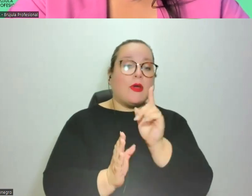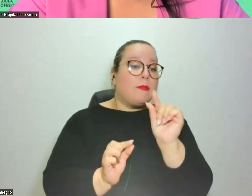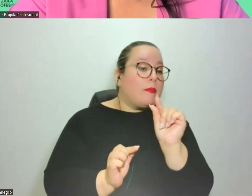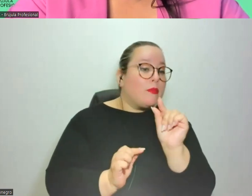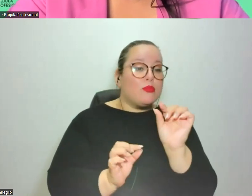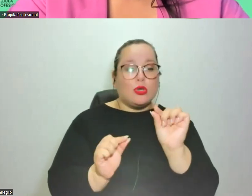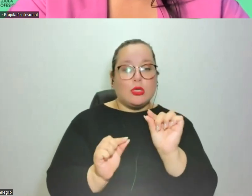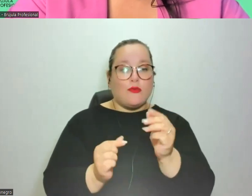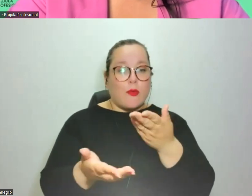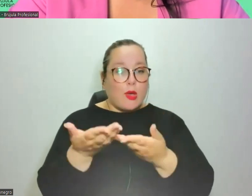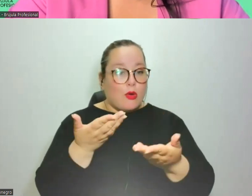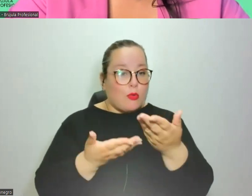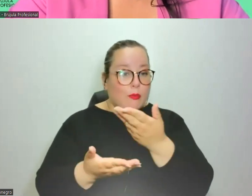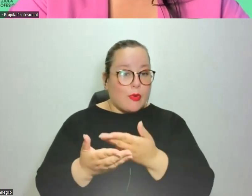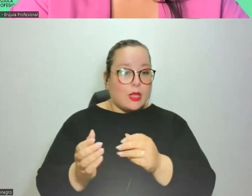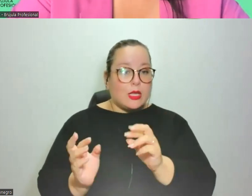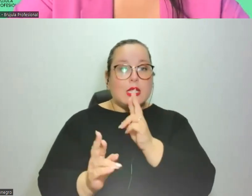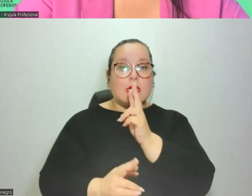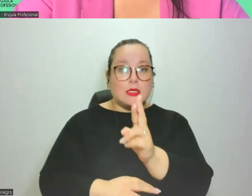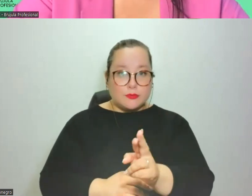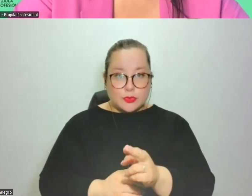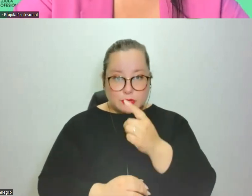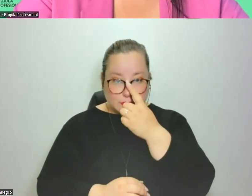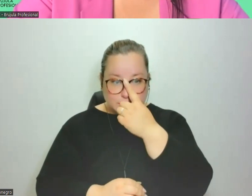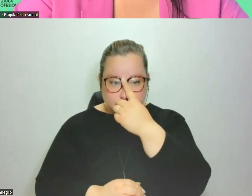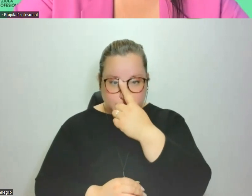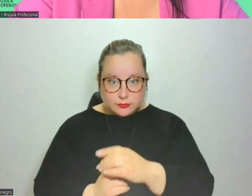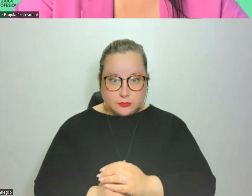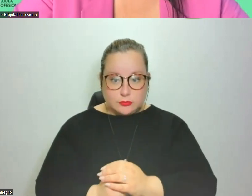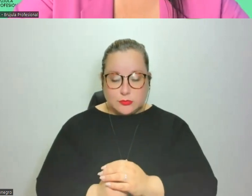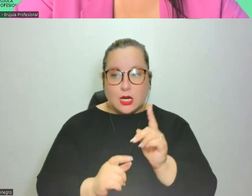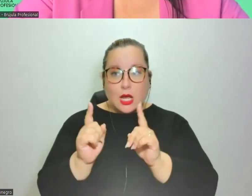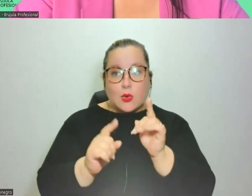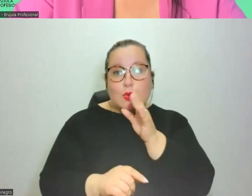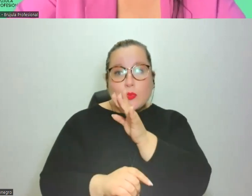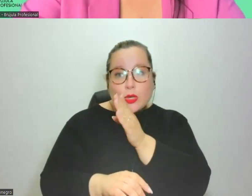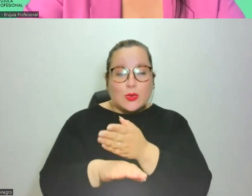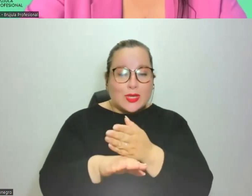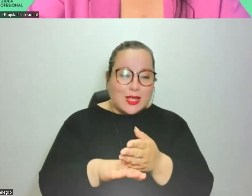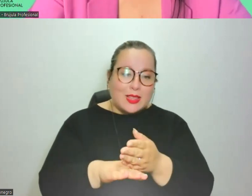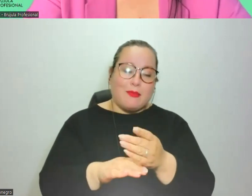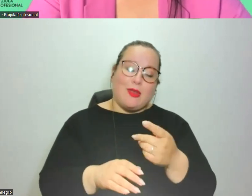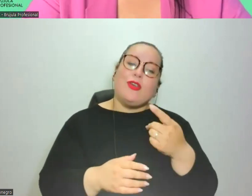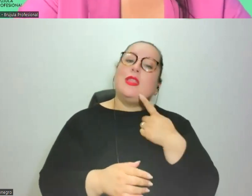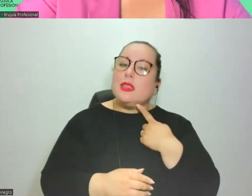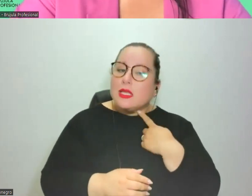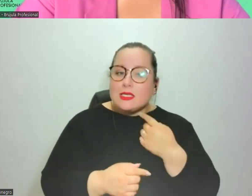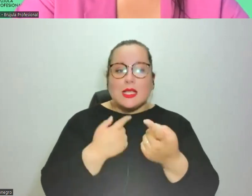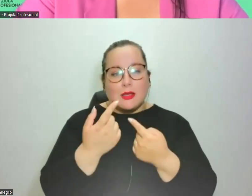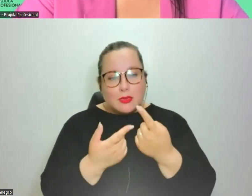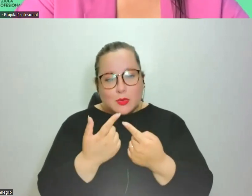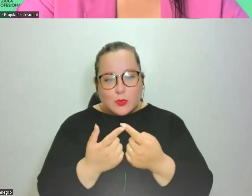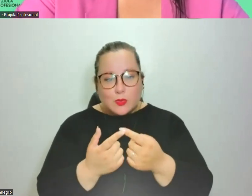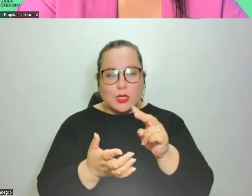a compartir los resultados. Nos hemos pasado unos minutos, pero estaba tan interesante las preguntas